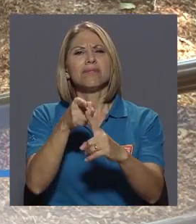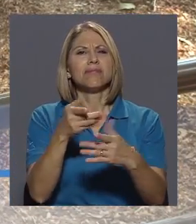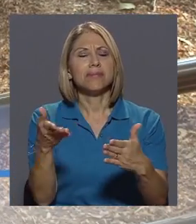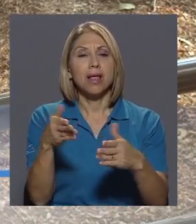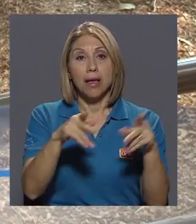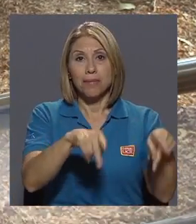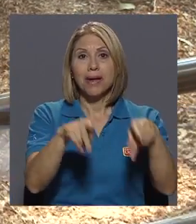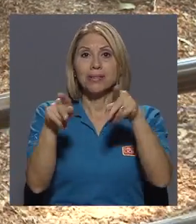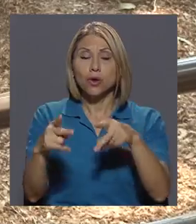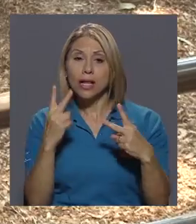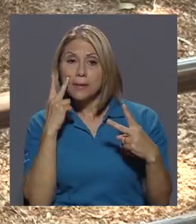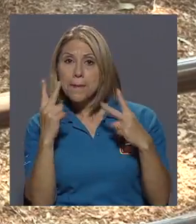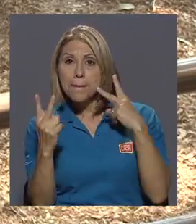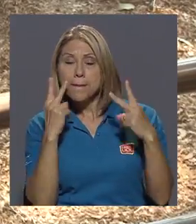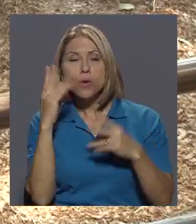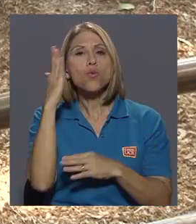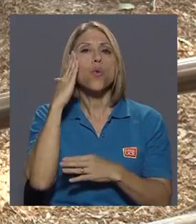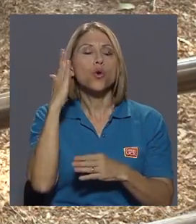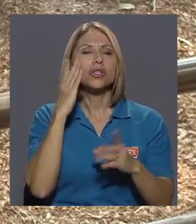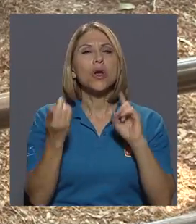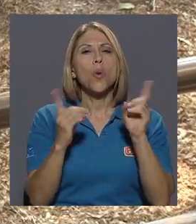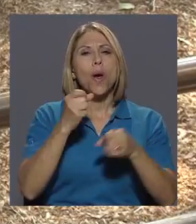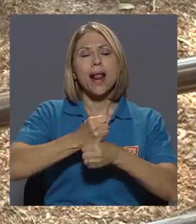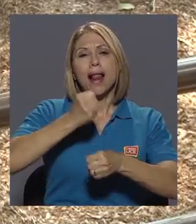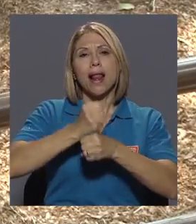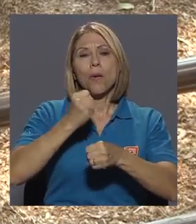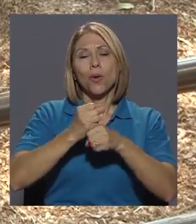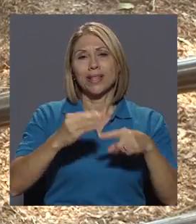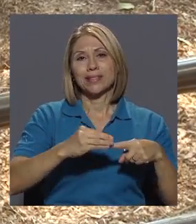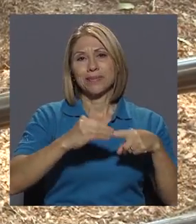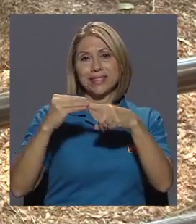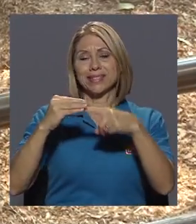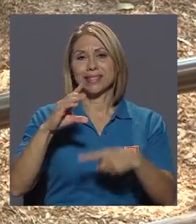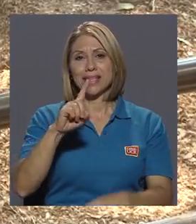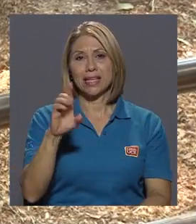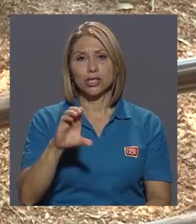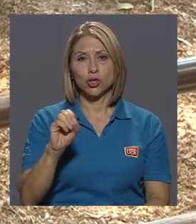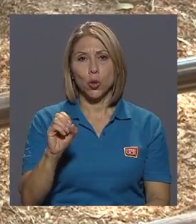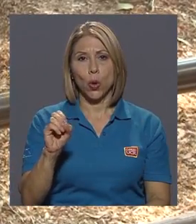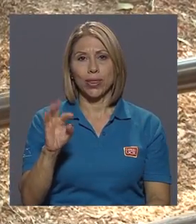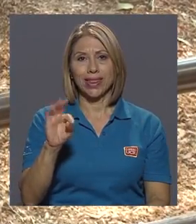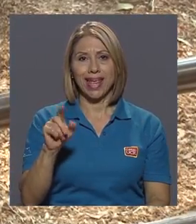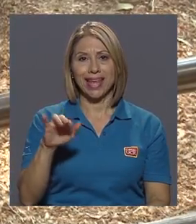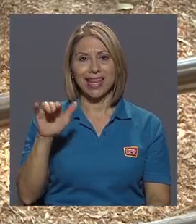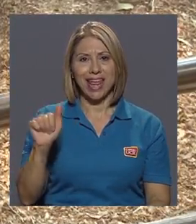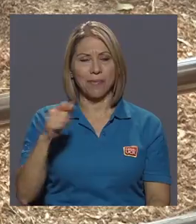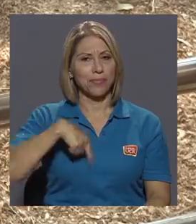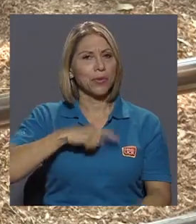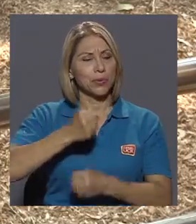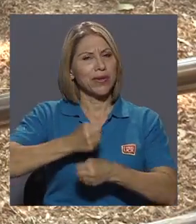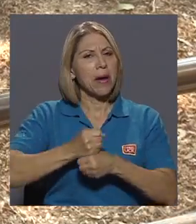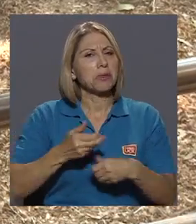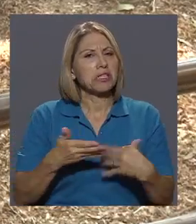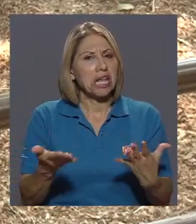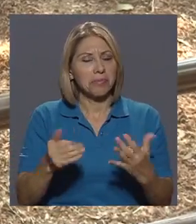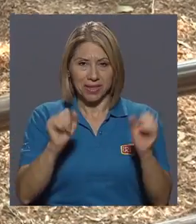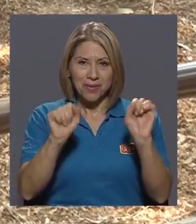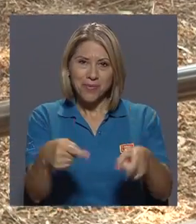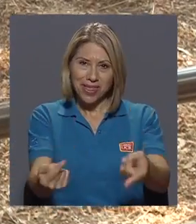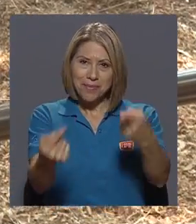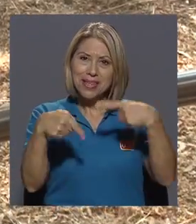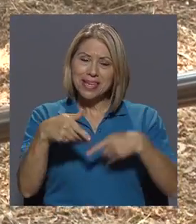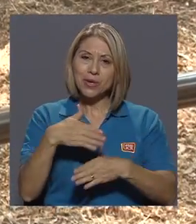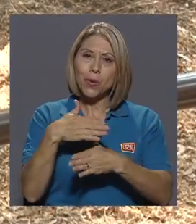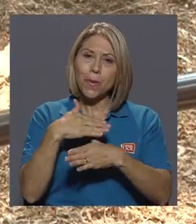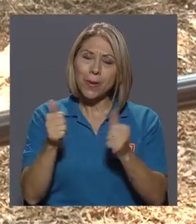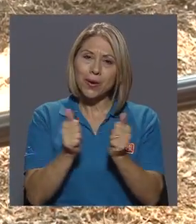puedan conocer realmente cuál es la labor del zootecnista, en qué trabajamos y que puedan venir acá, compartir con los